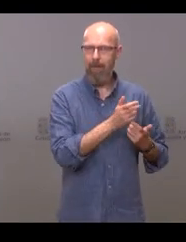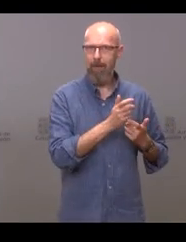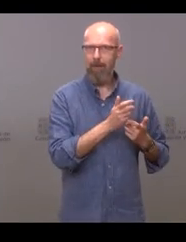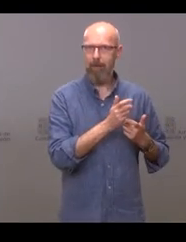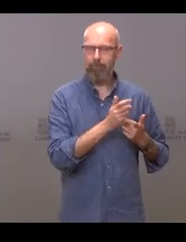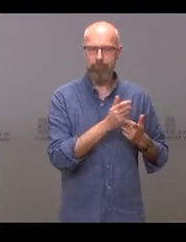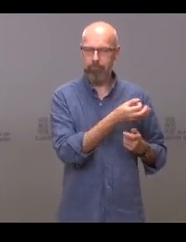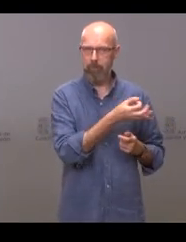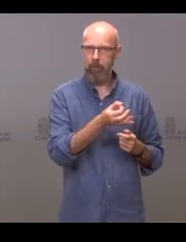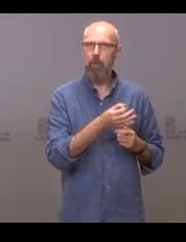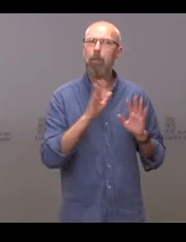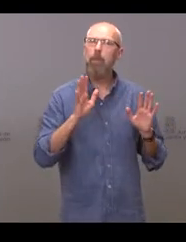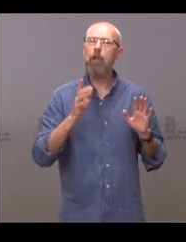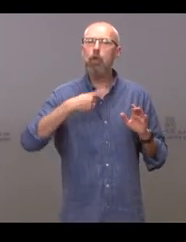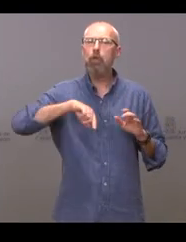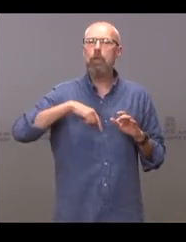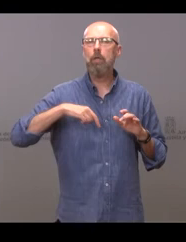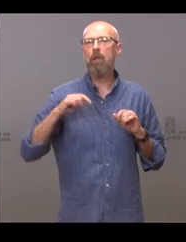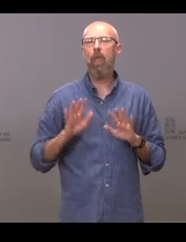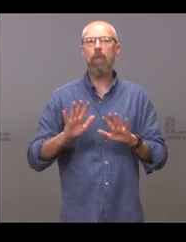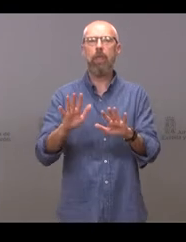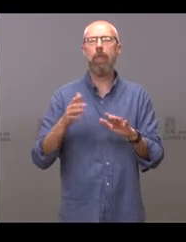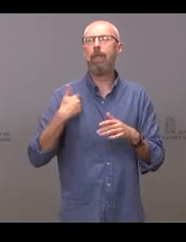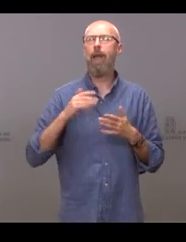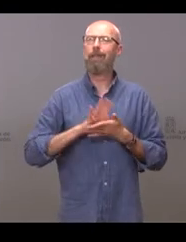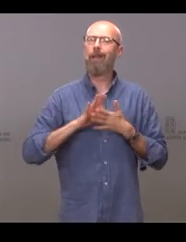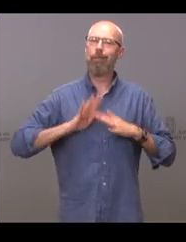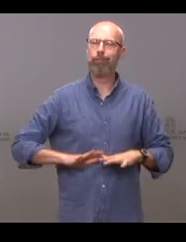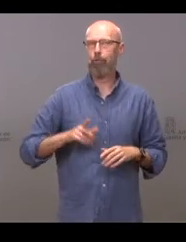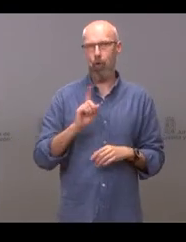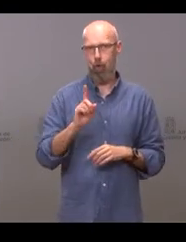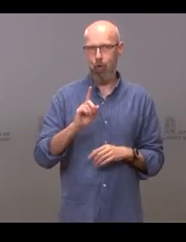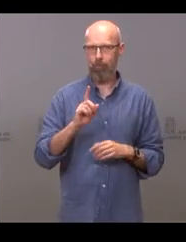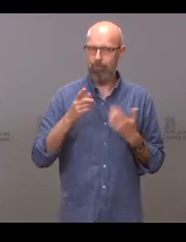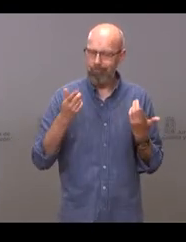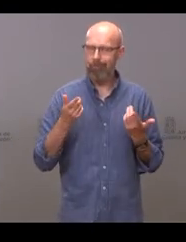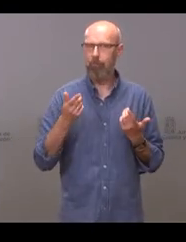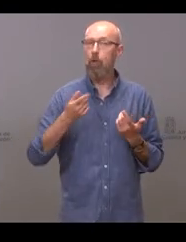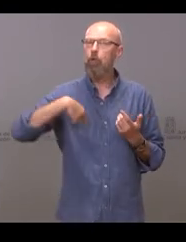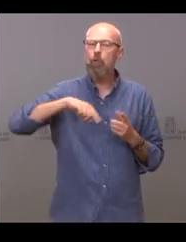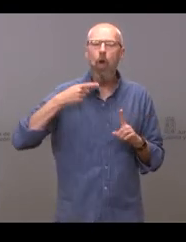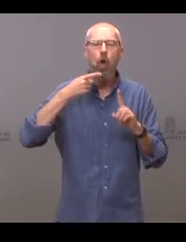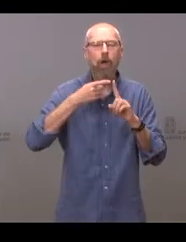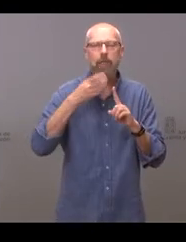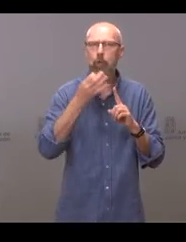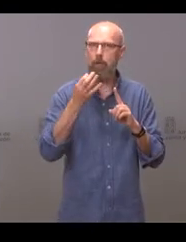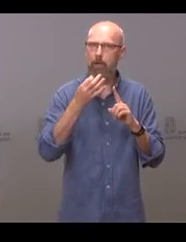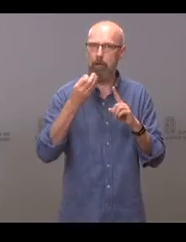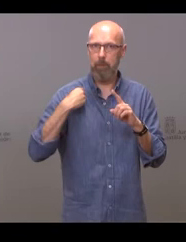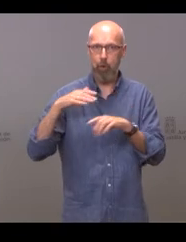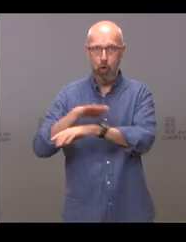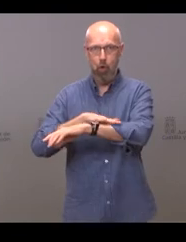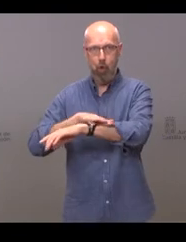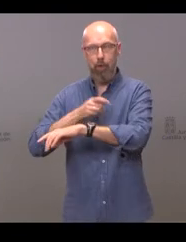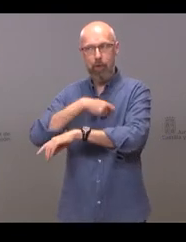pero no debemos bajar la guardia nuestro objetivo cuál es siempre que el gobierno de españa lidere